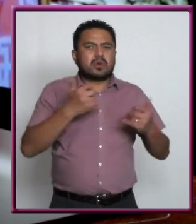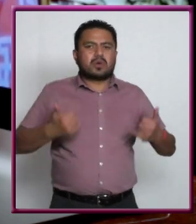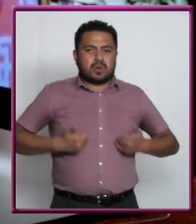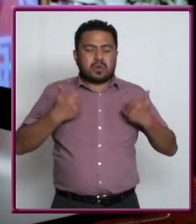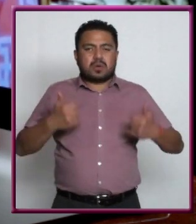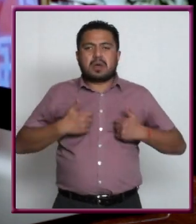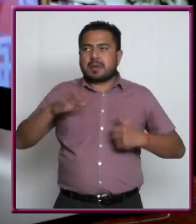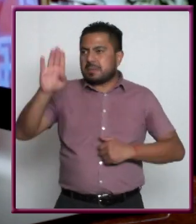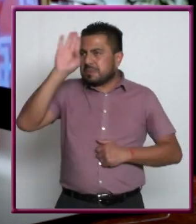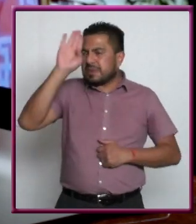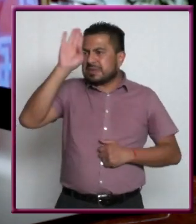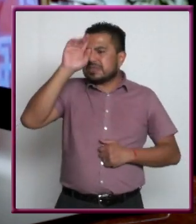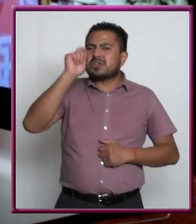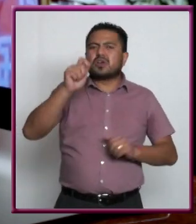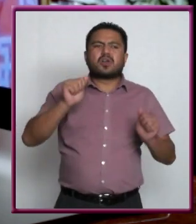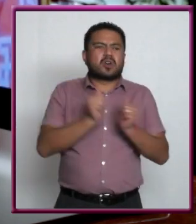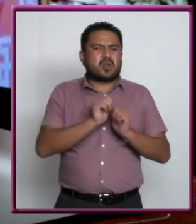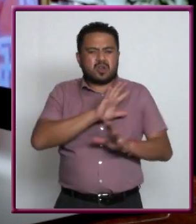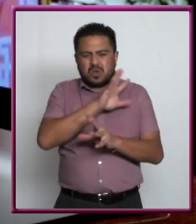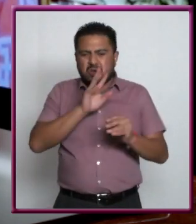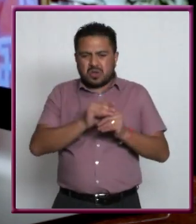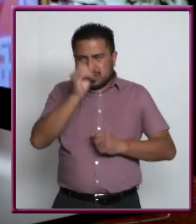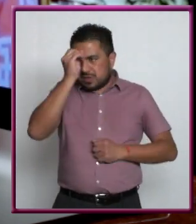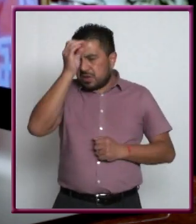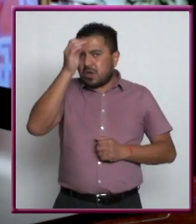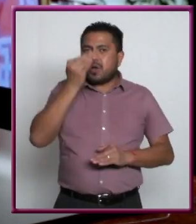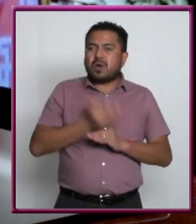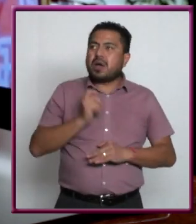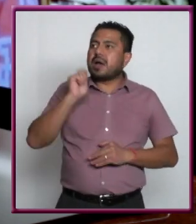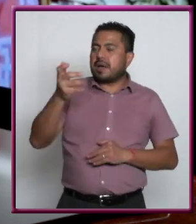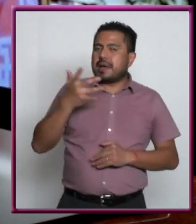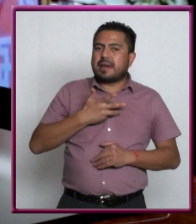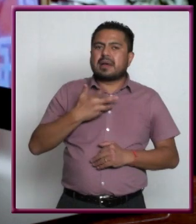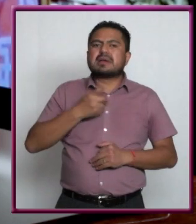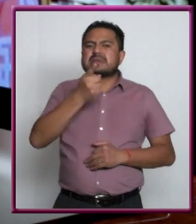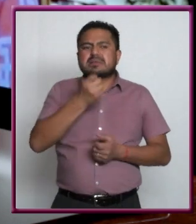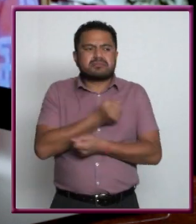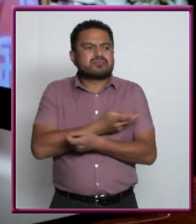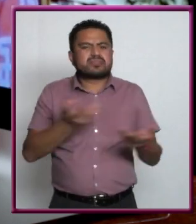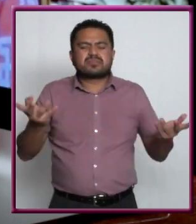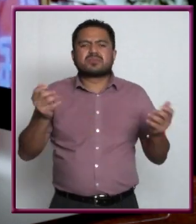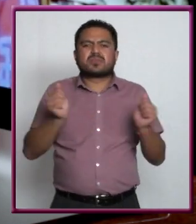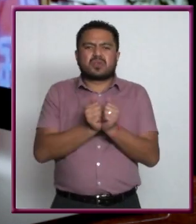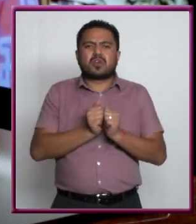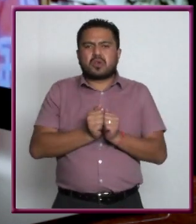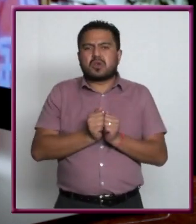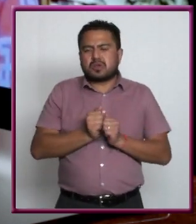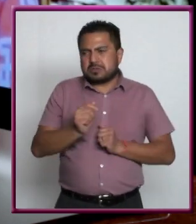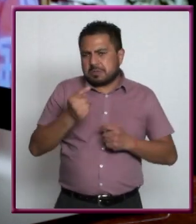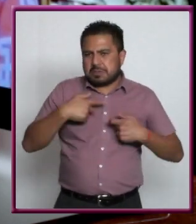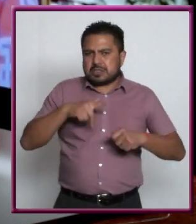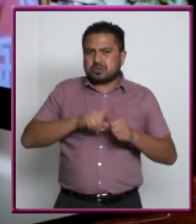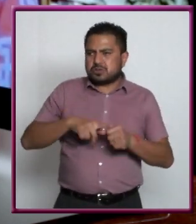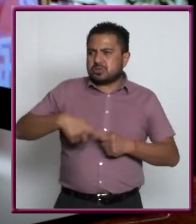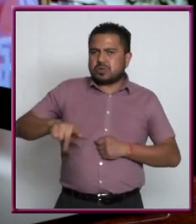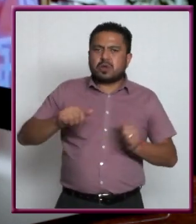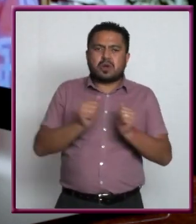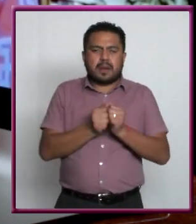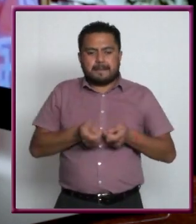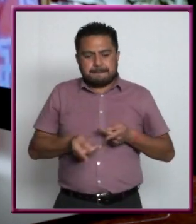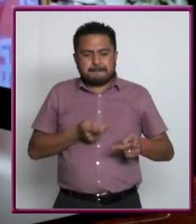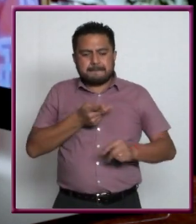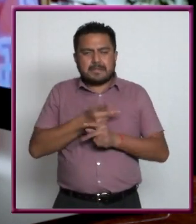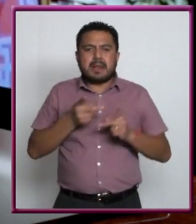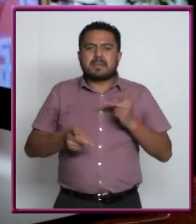jóvenes pensando con todo el conocimiento que tienes hoy en día, ¿qué le dirías a tu yo en